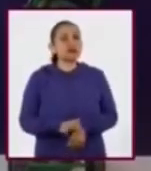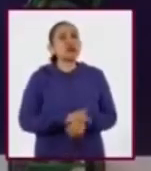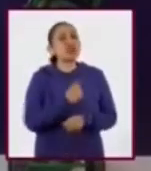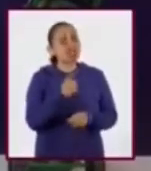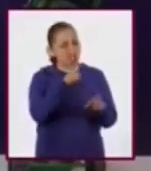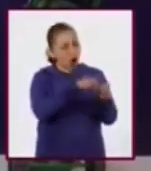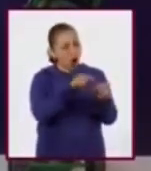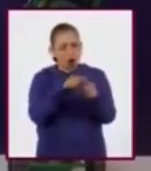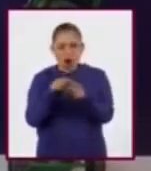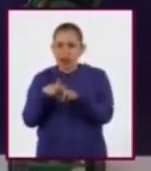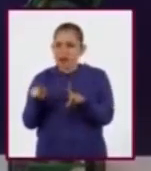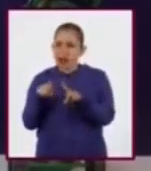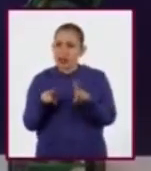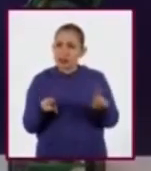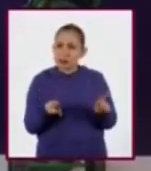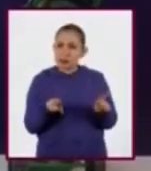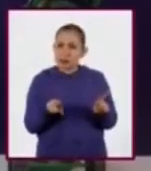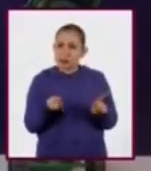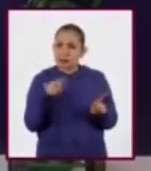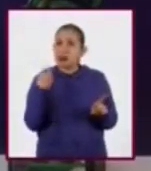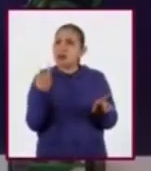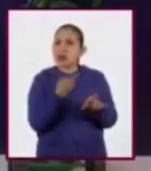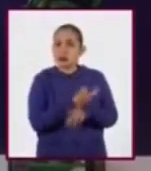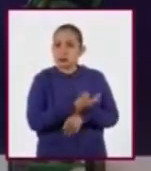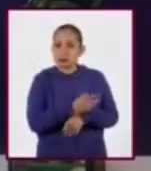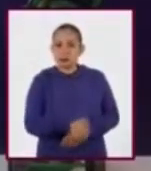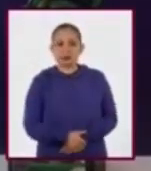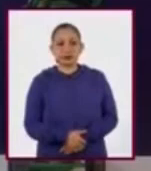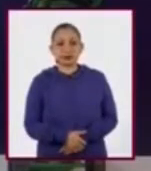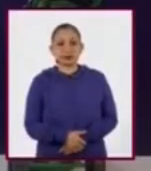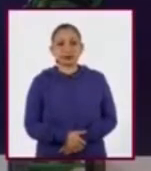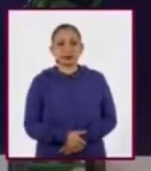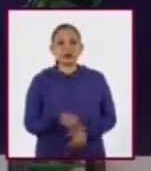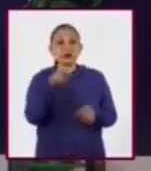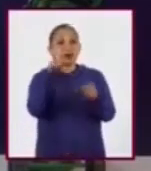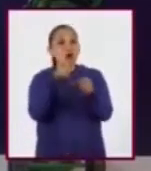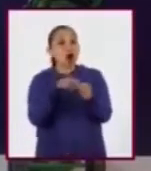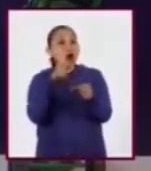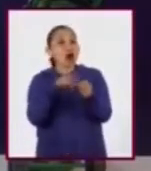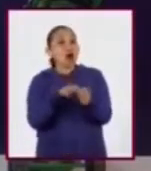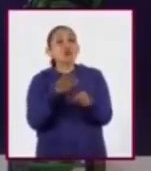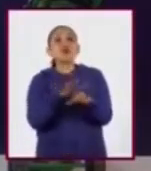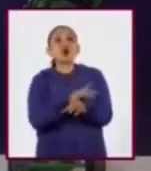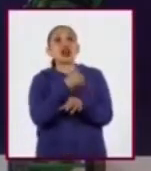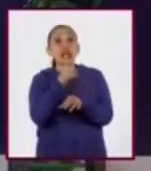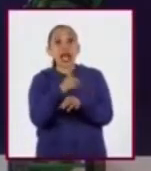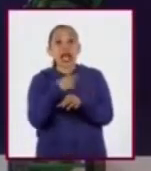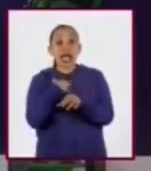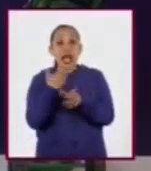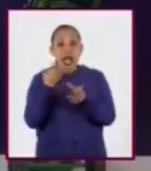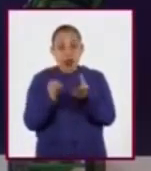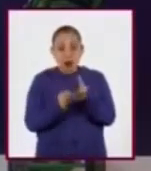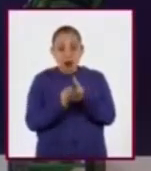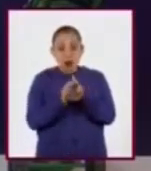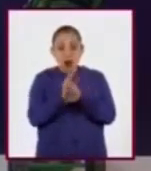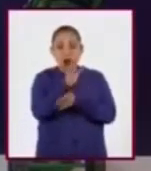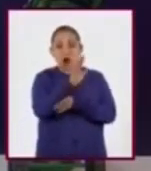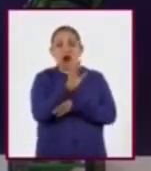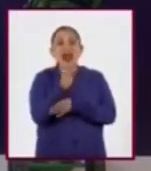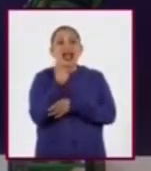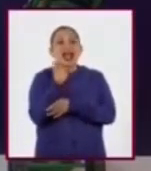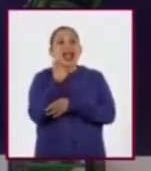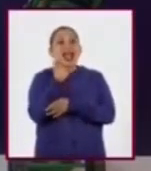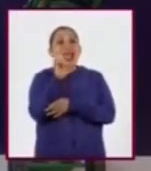deben esos colores? ¿Qué sucedió? El color es debido a la radiación